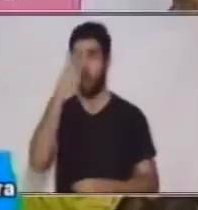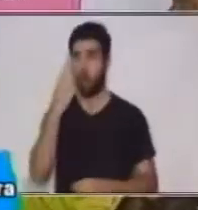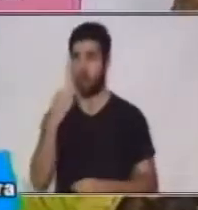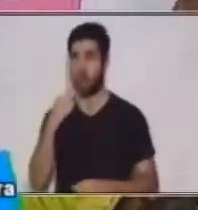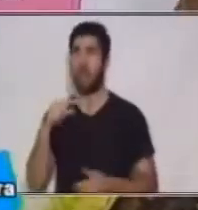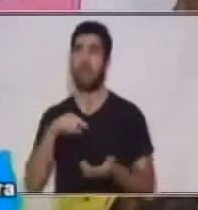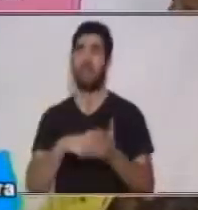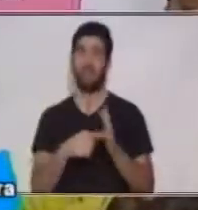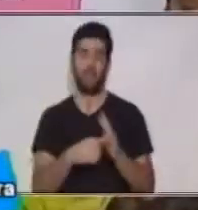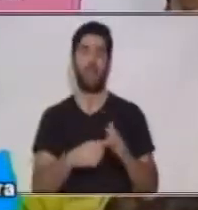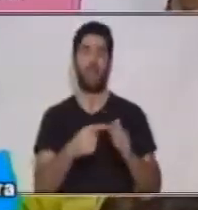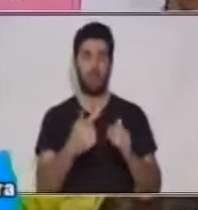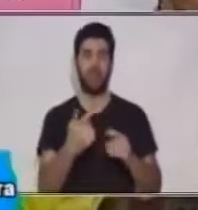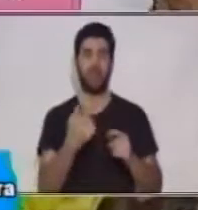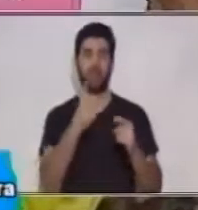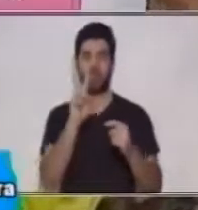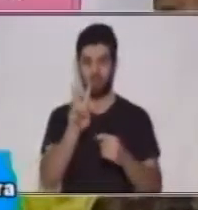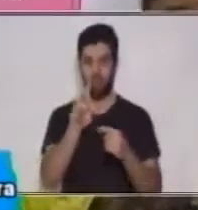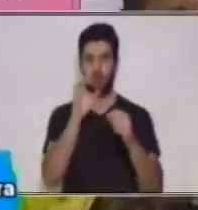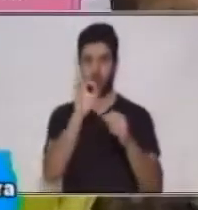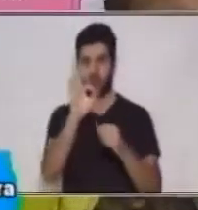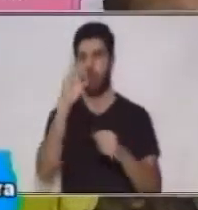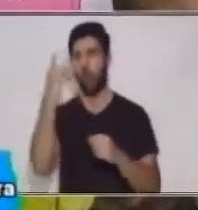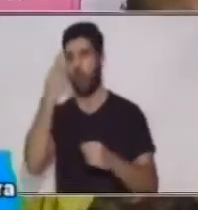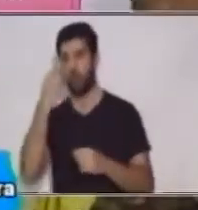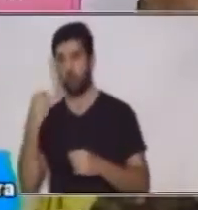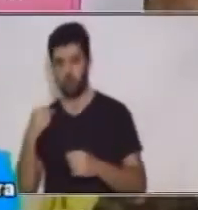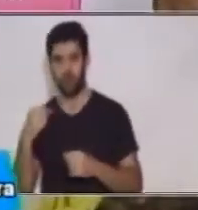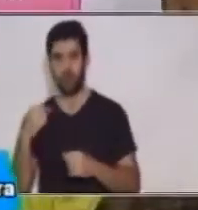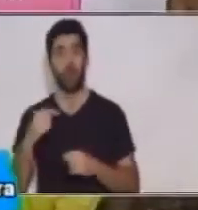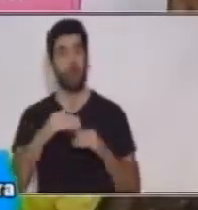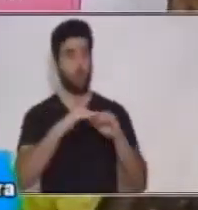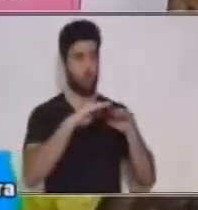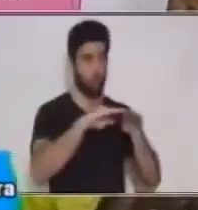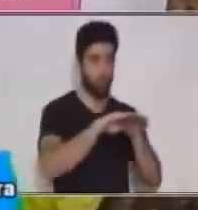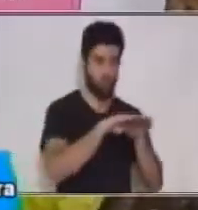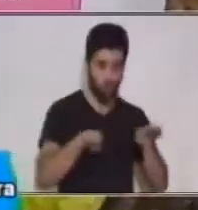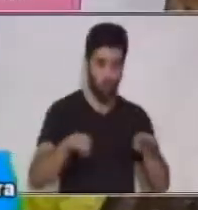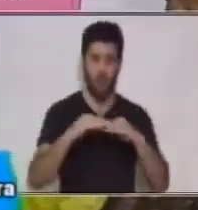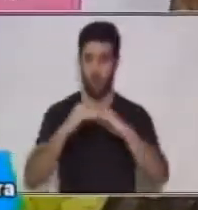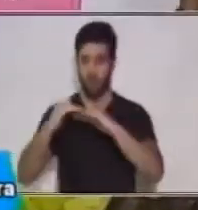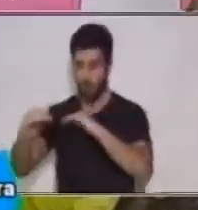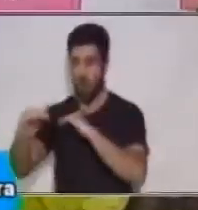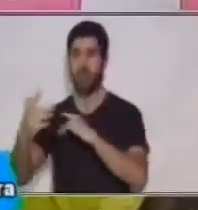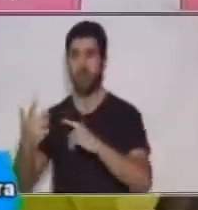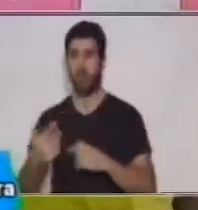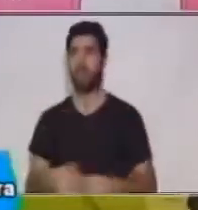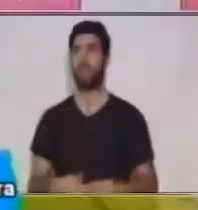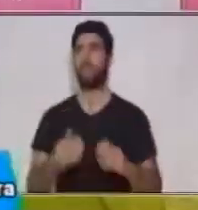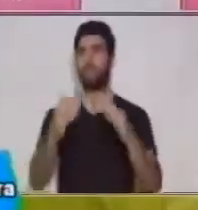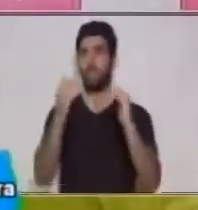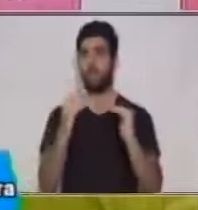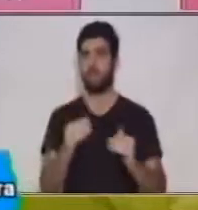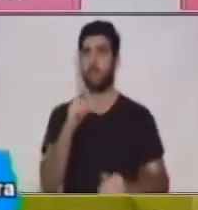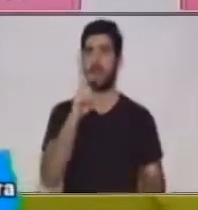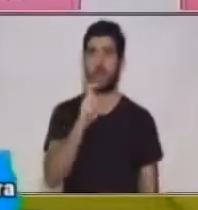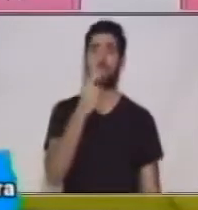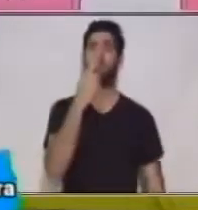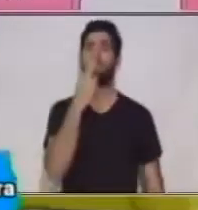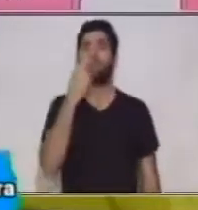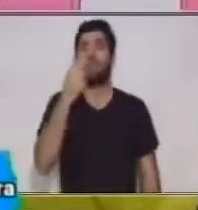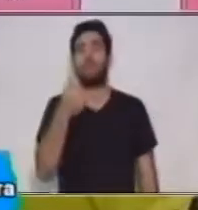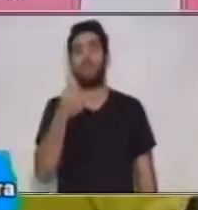2 morfemas. Suelo, suelos. Vamos con charca, charc, es la